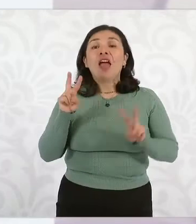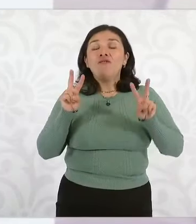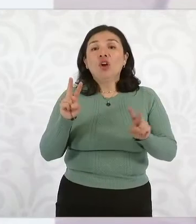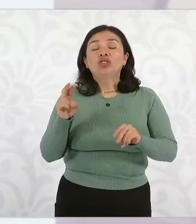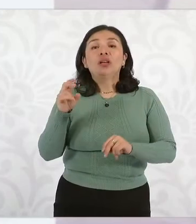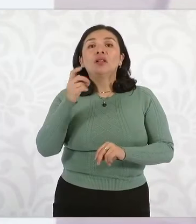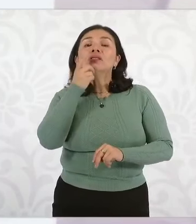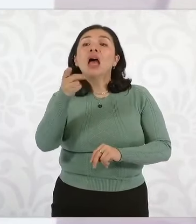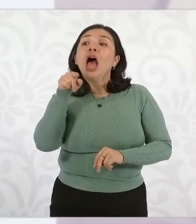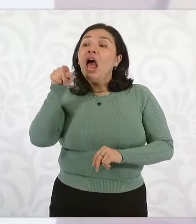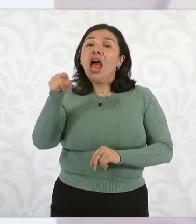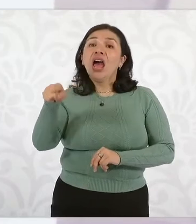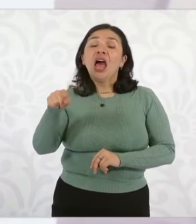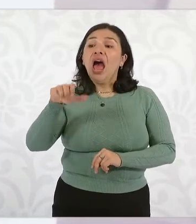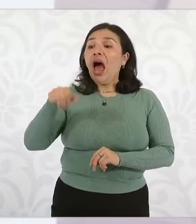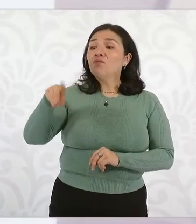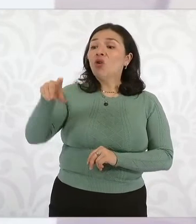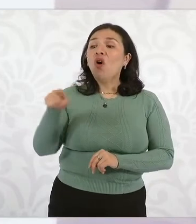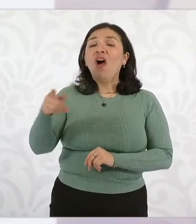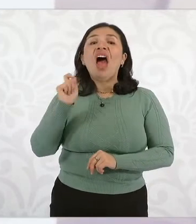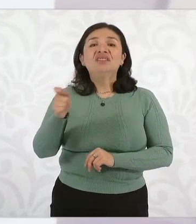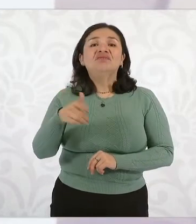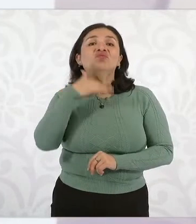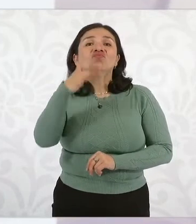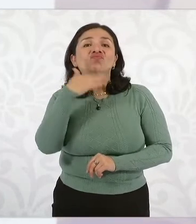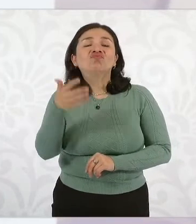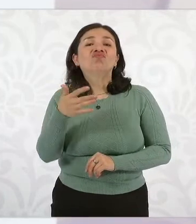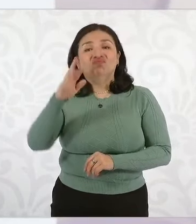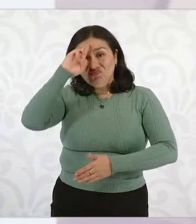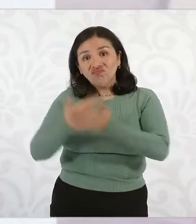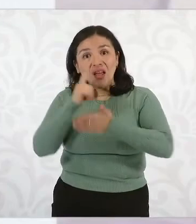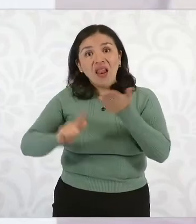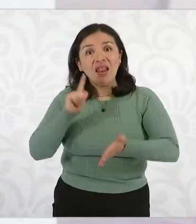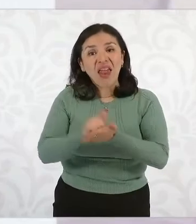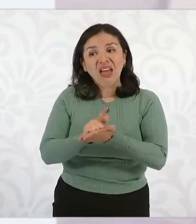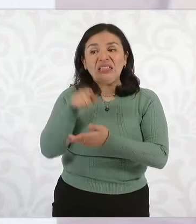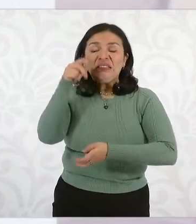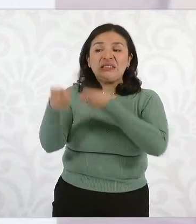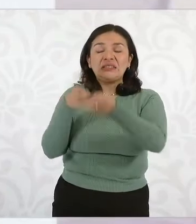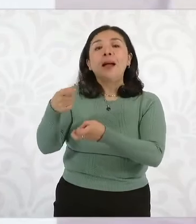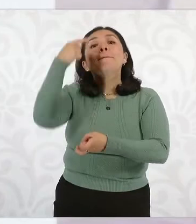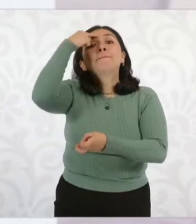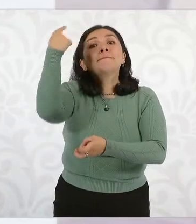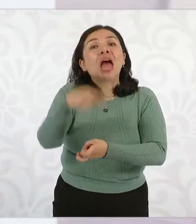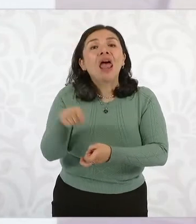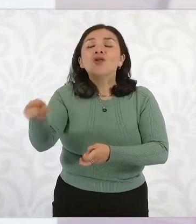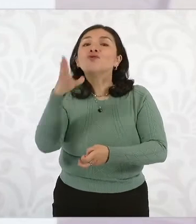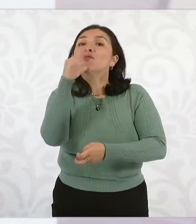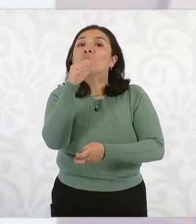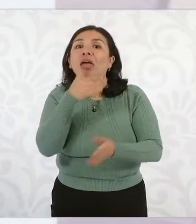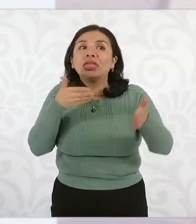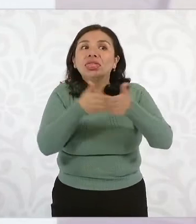delito con el objetivo de que no pueda inscribirse a la presidencia de la República como